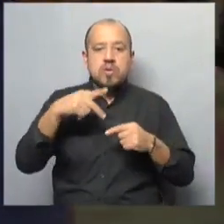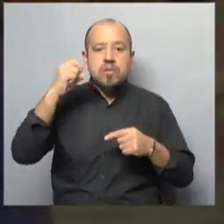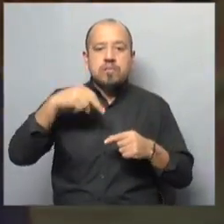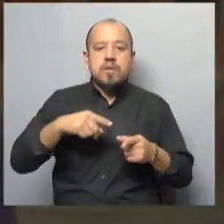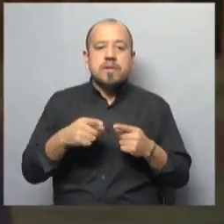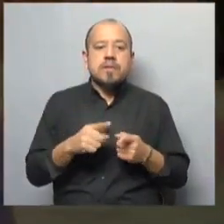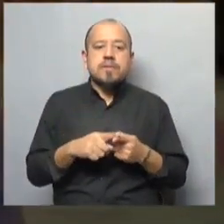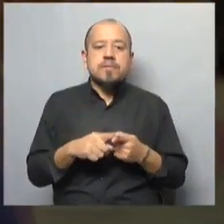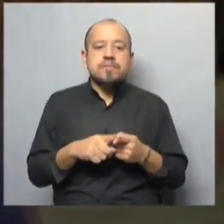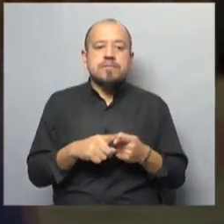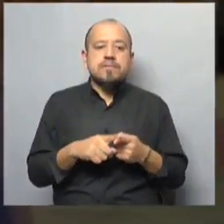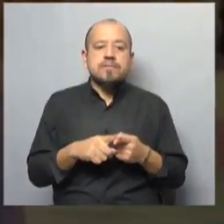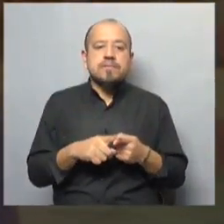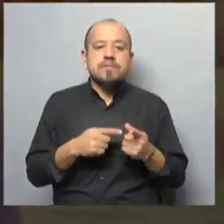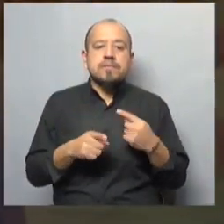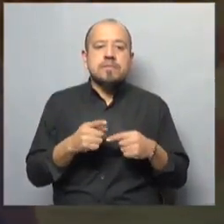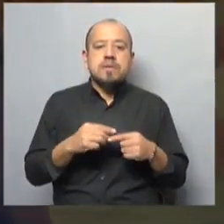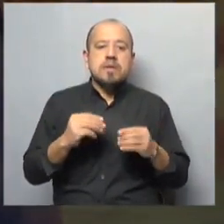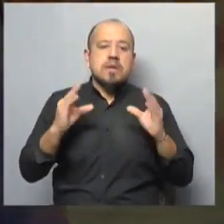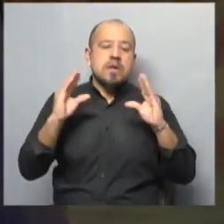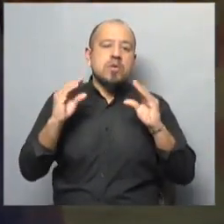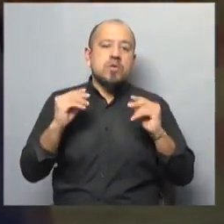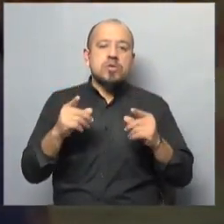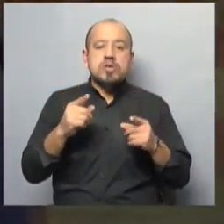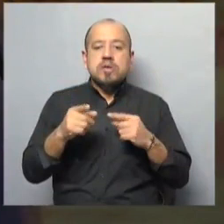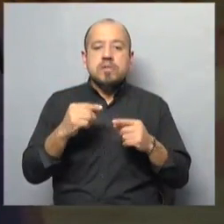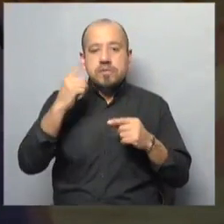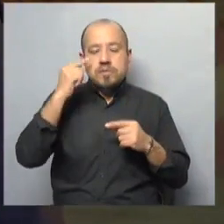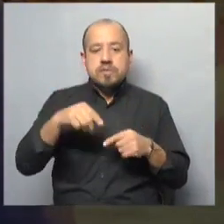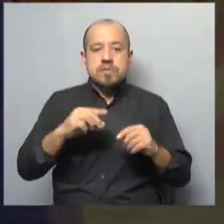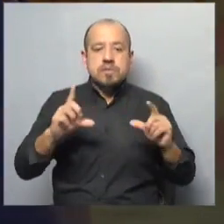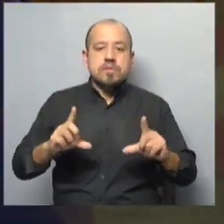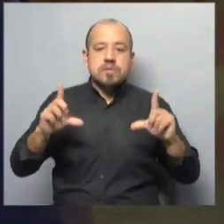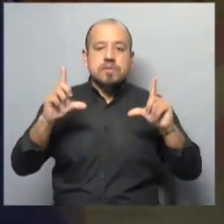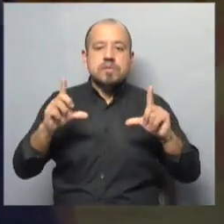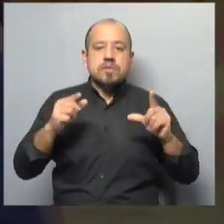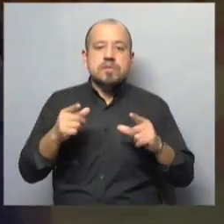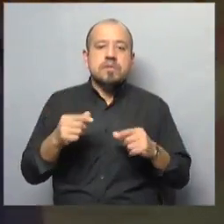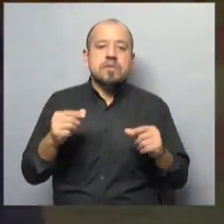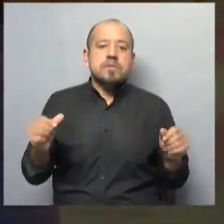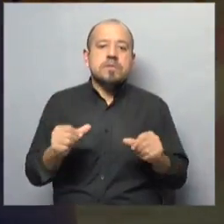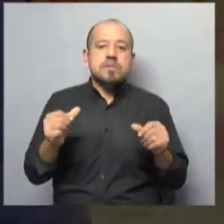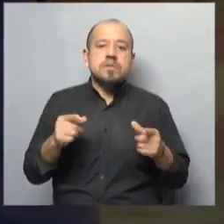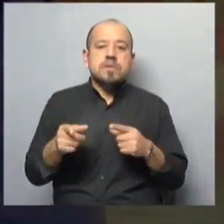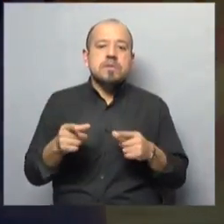eran repensar la ciudad en la noche, crear la imagen nocturna de la ciudad y generar una